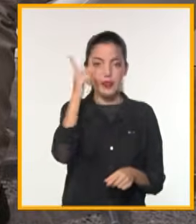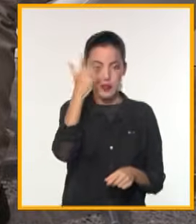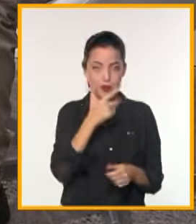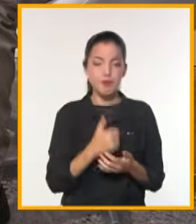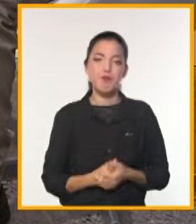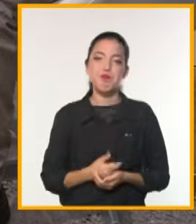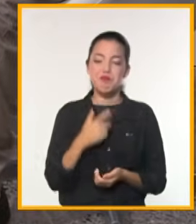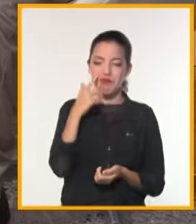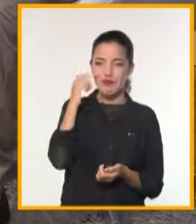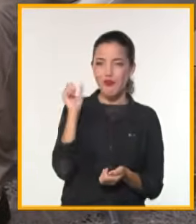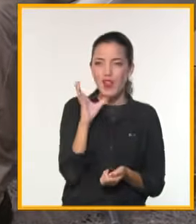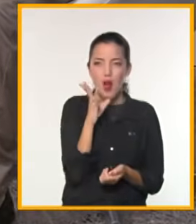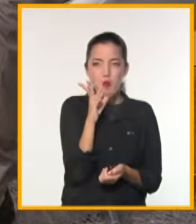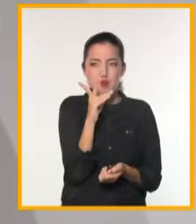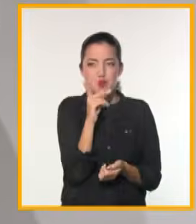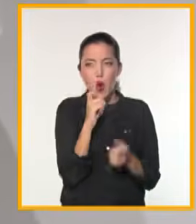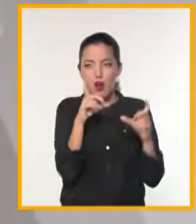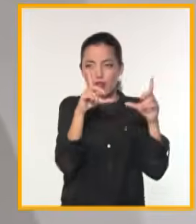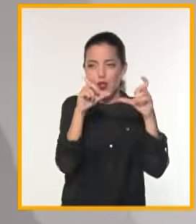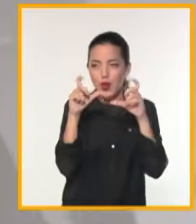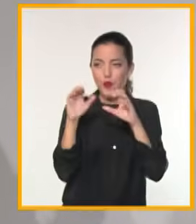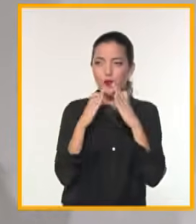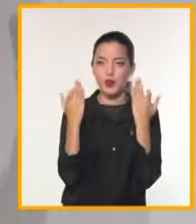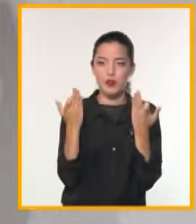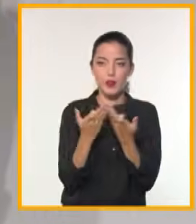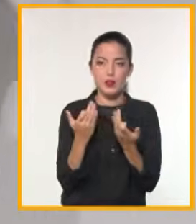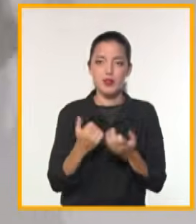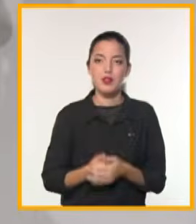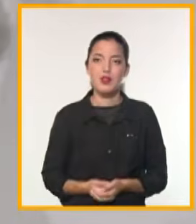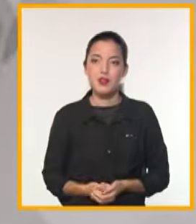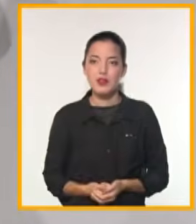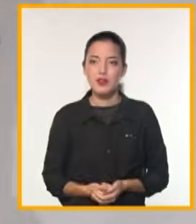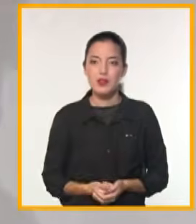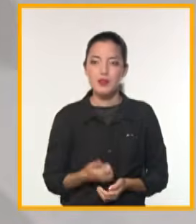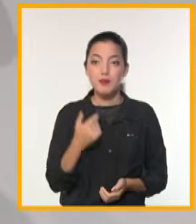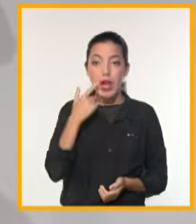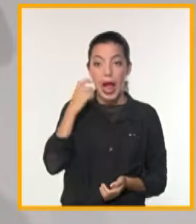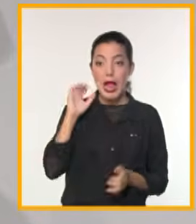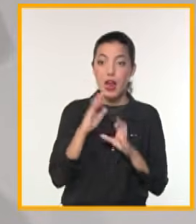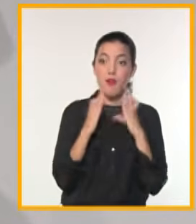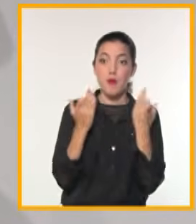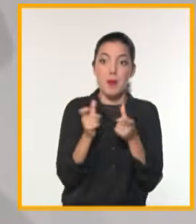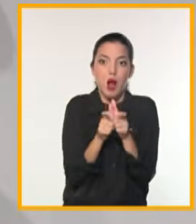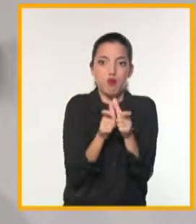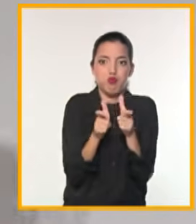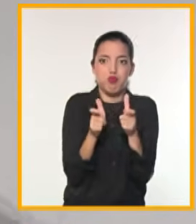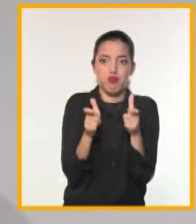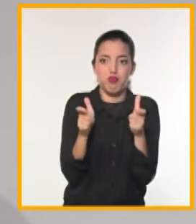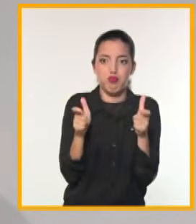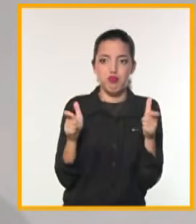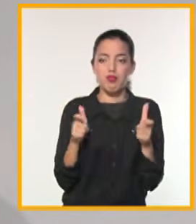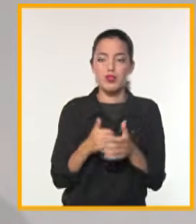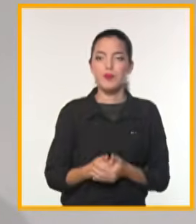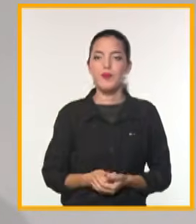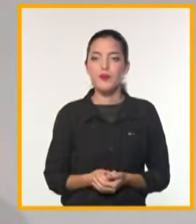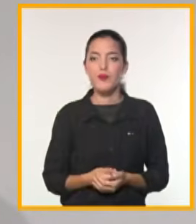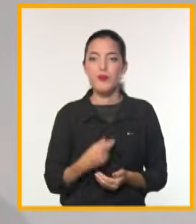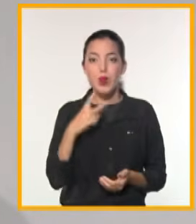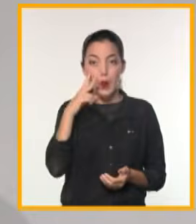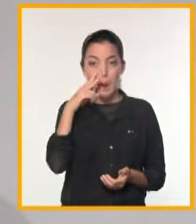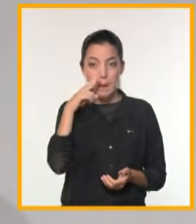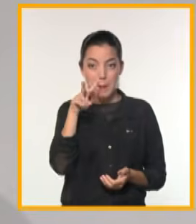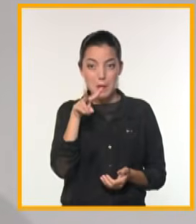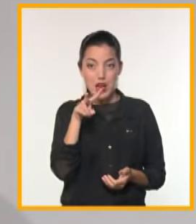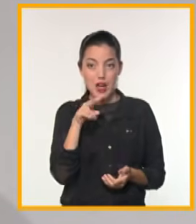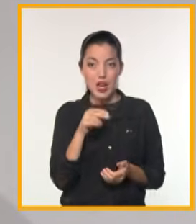familiar de los abuelos. Y aquí está la familia Ahí está grandísima. la familia completa. Como tú ves ahí, la cabecita que está